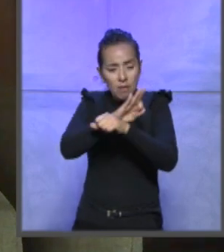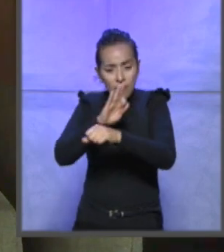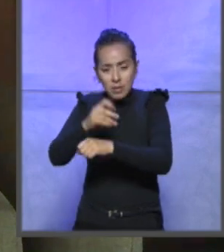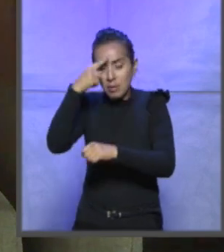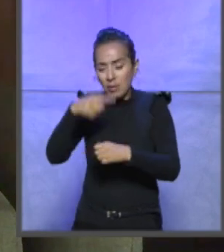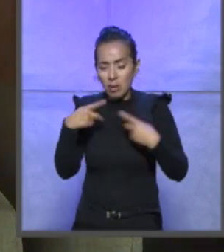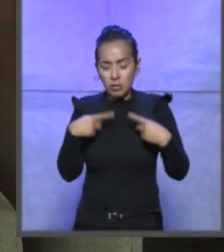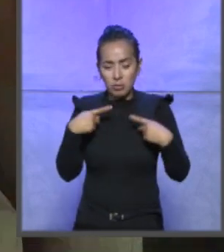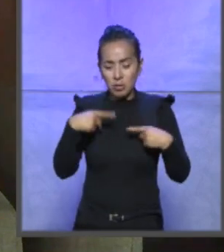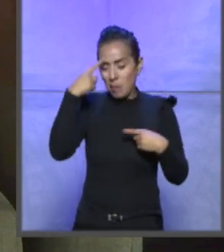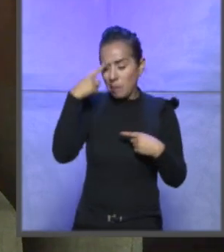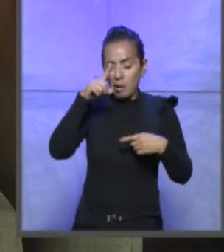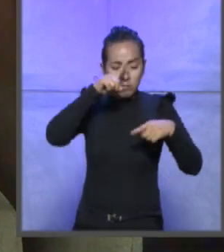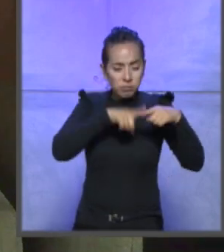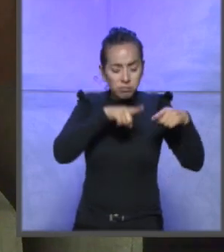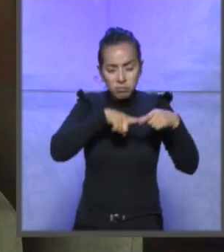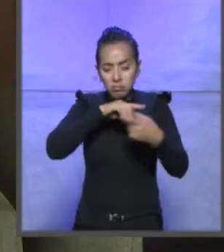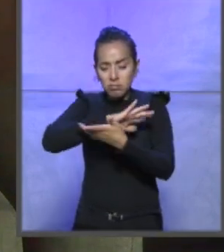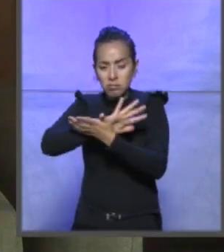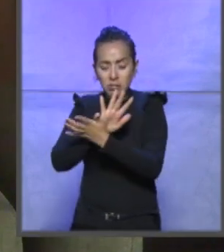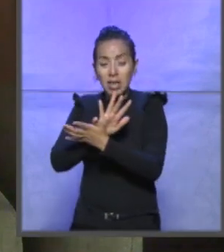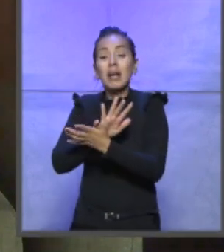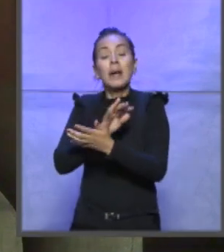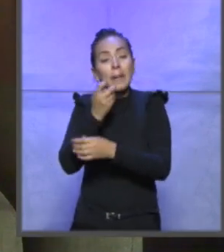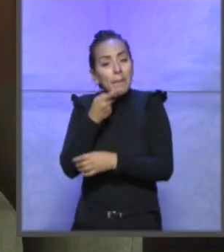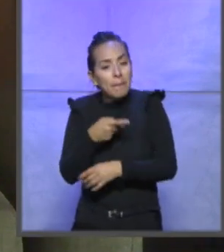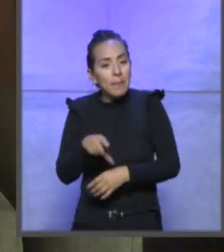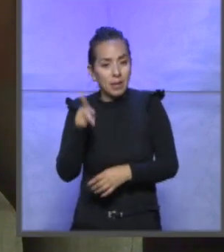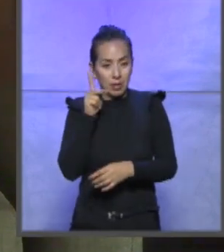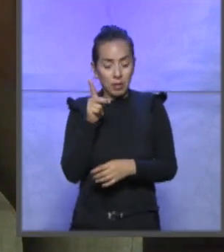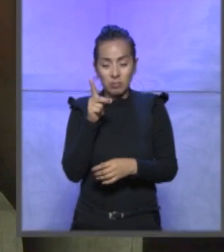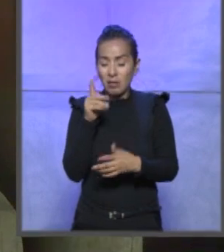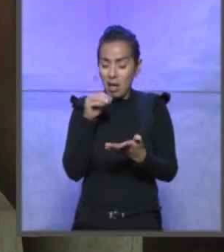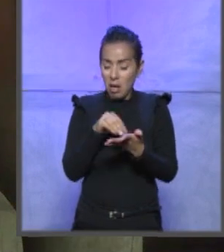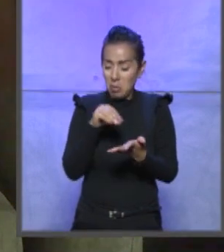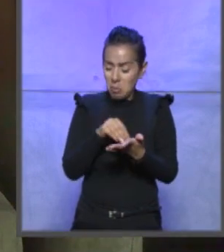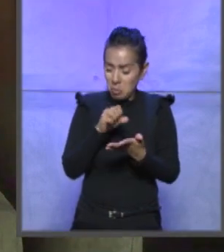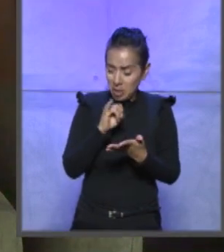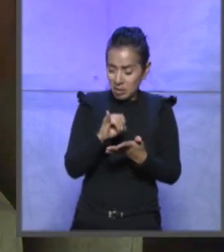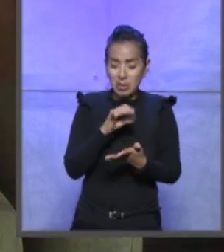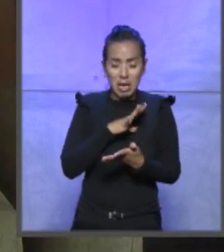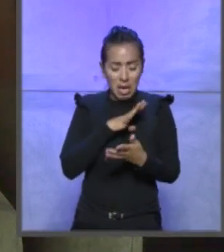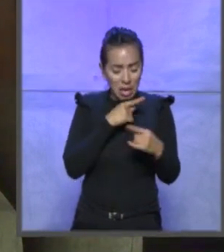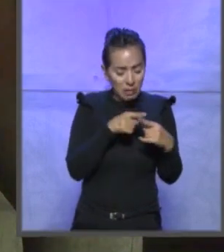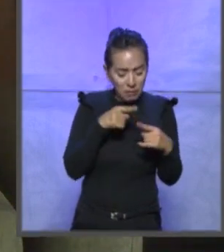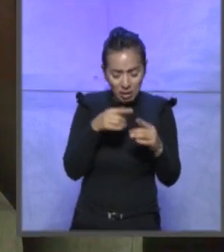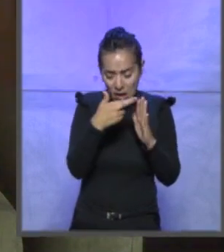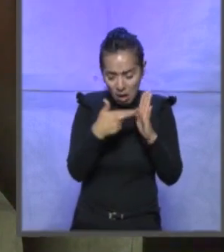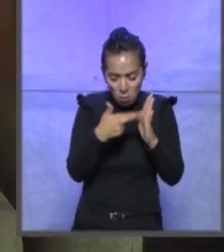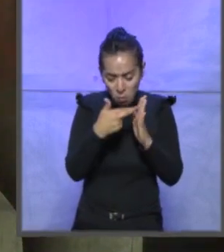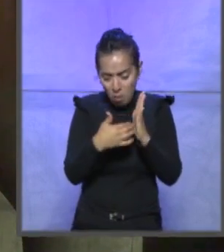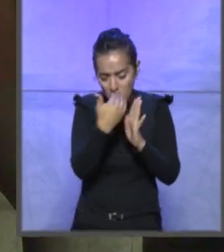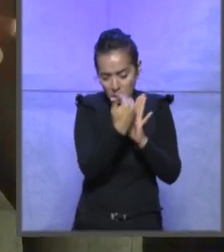de las personas para evitar cualquier tipo de discriminación, vamos a encontrar que aún así, aunque existan